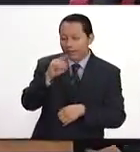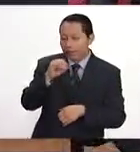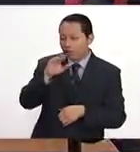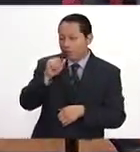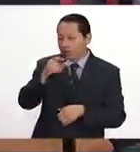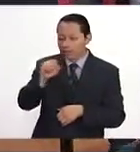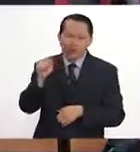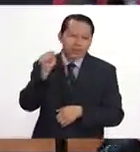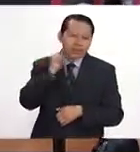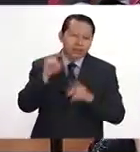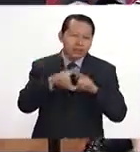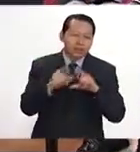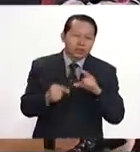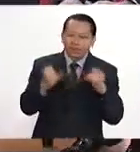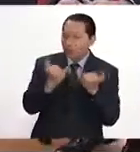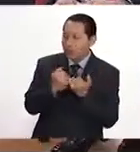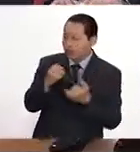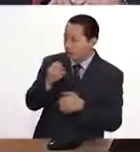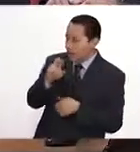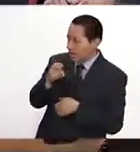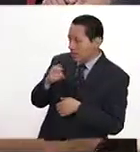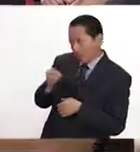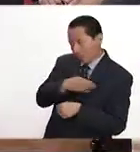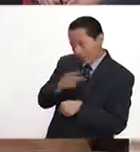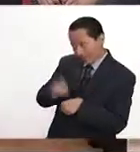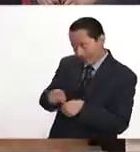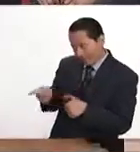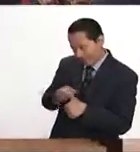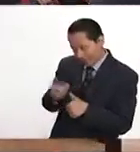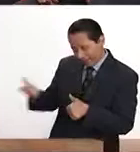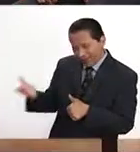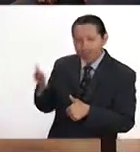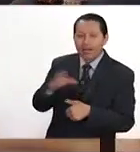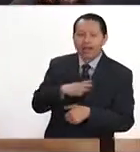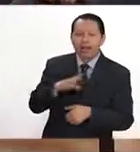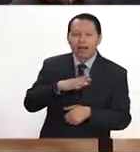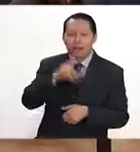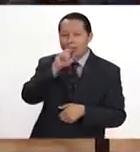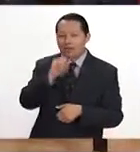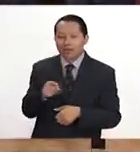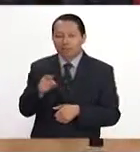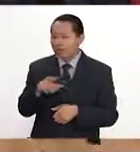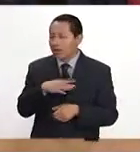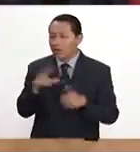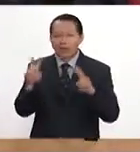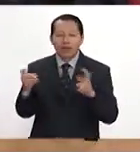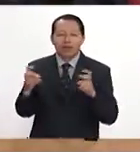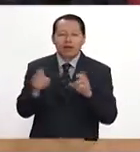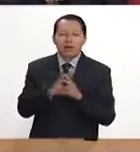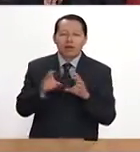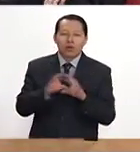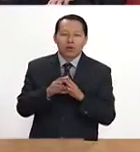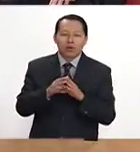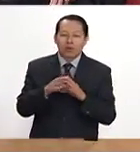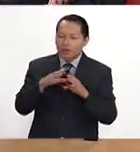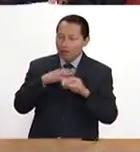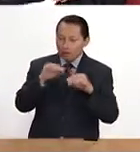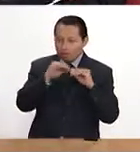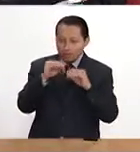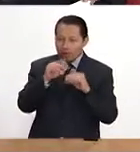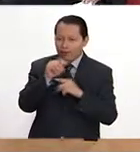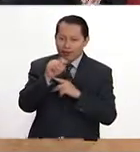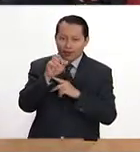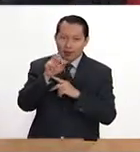la República. Y por supuesto, Enrique, antes que nada, muy buenos días. Buenos días, el tema, la renegociación del